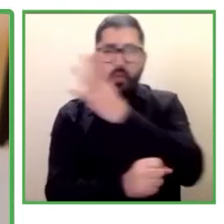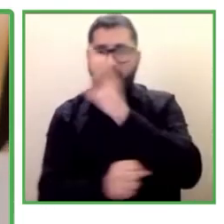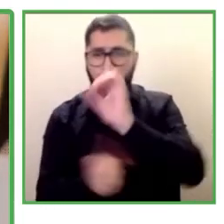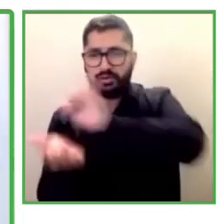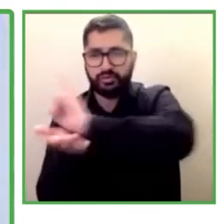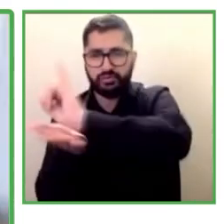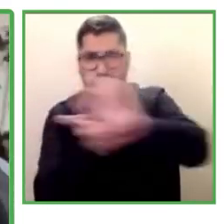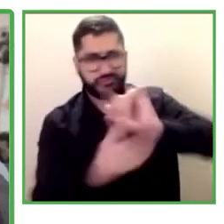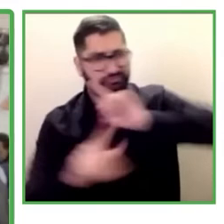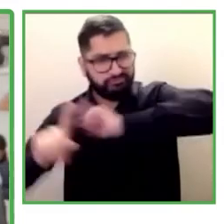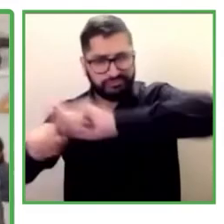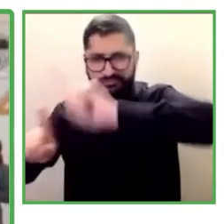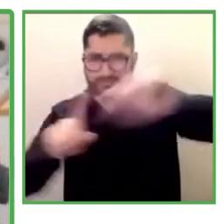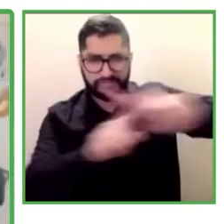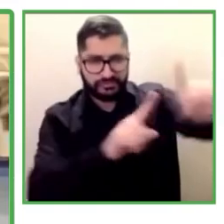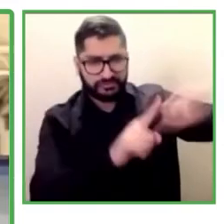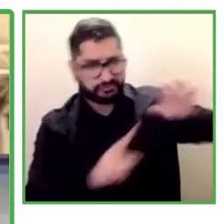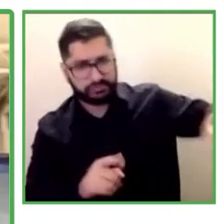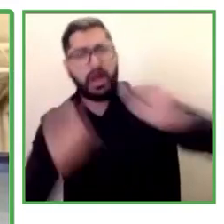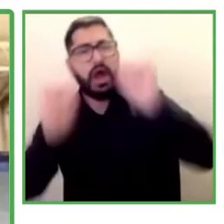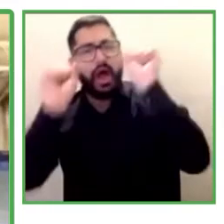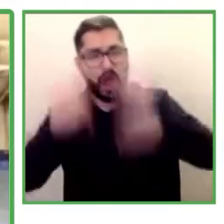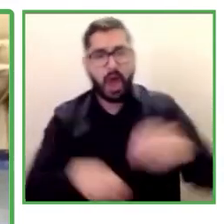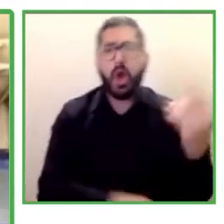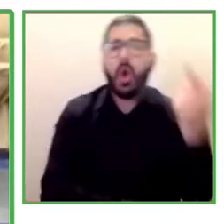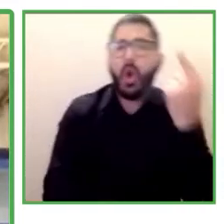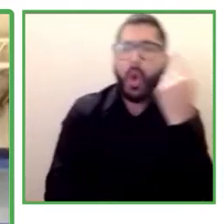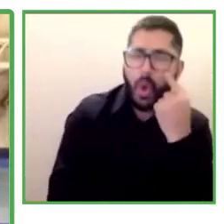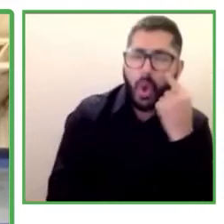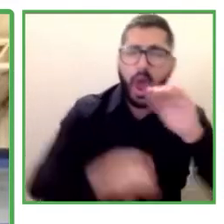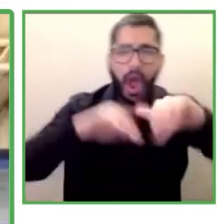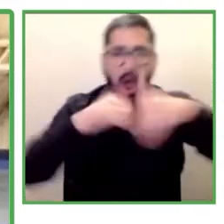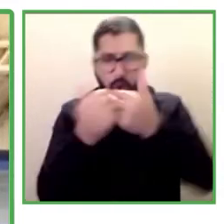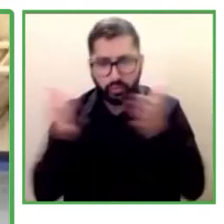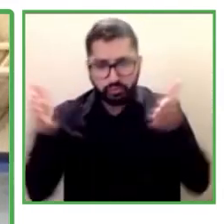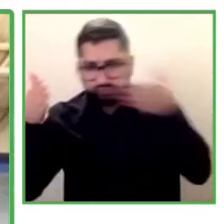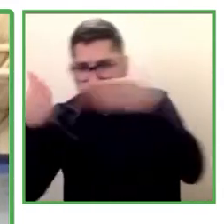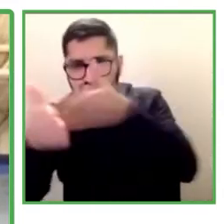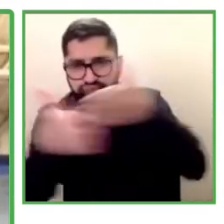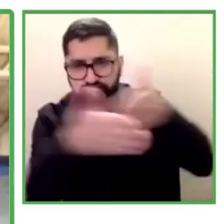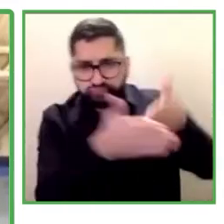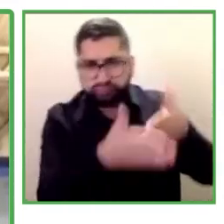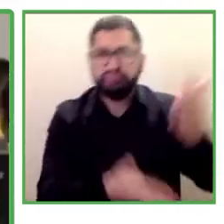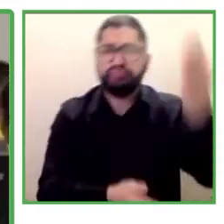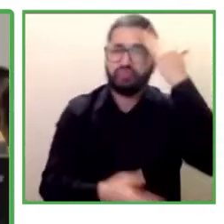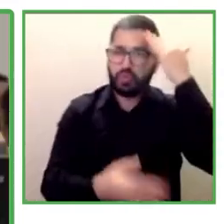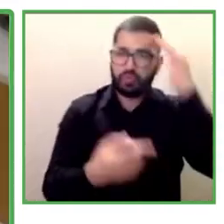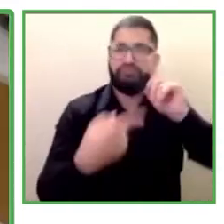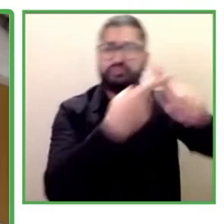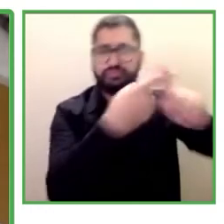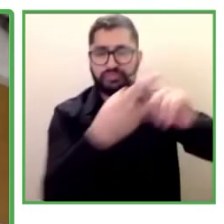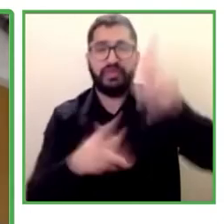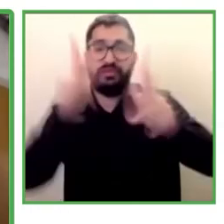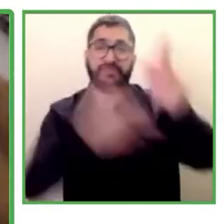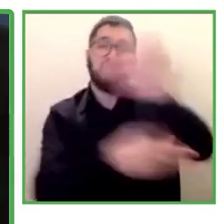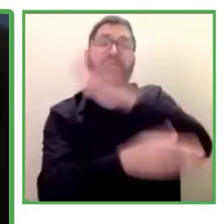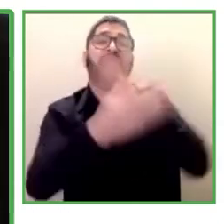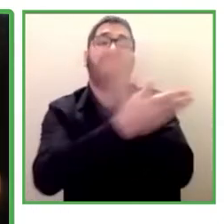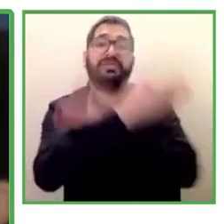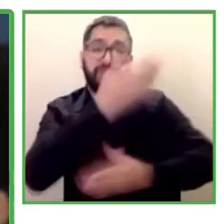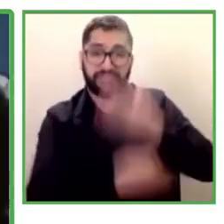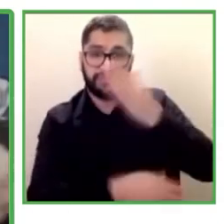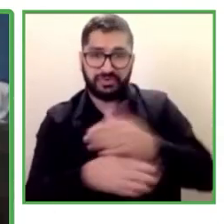ir cerrando las brechas existentes entre candidatos con discapacidad que buscan empleo y las empresas que pueden brindarles una oportunidad y al